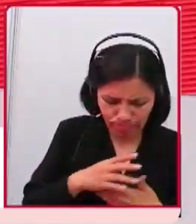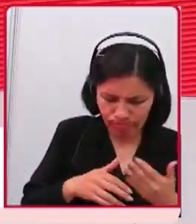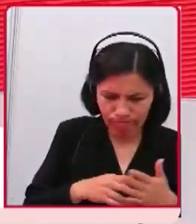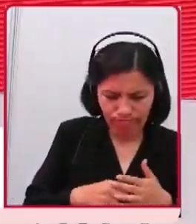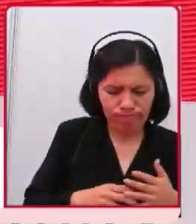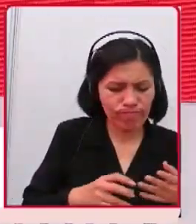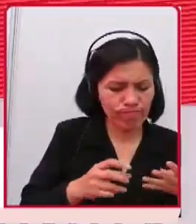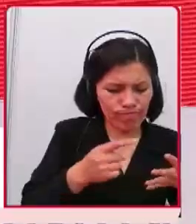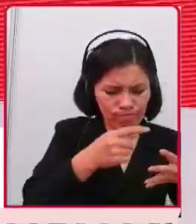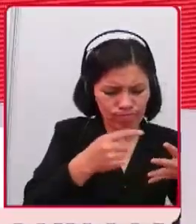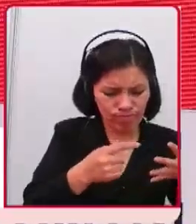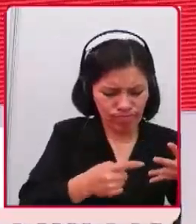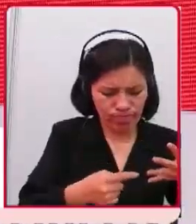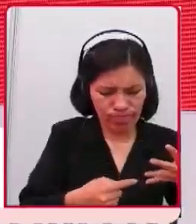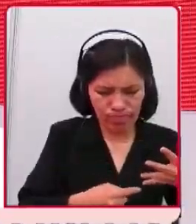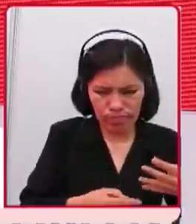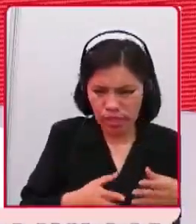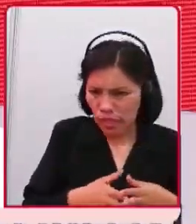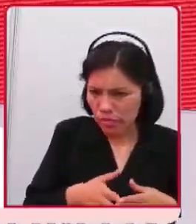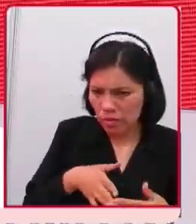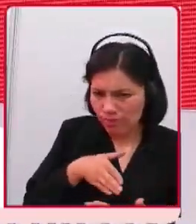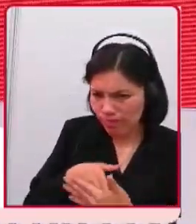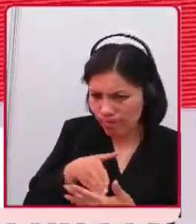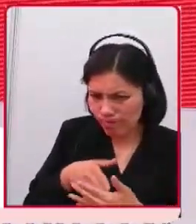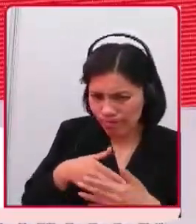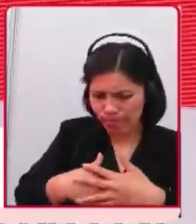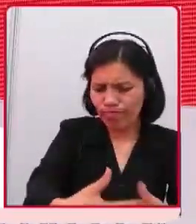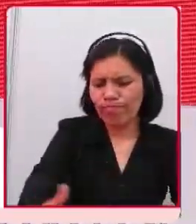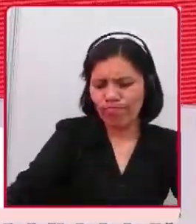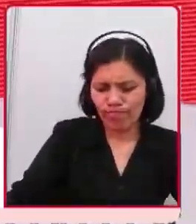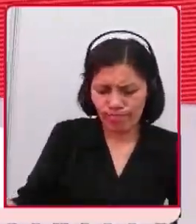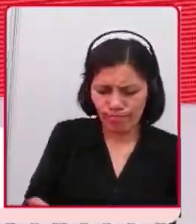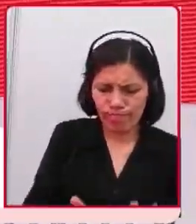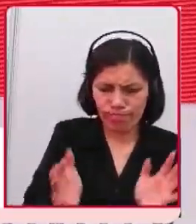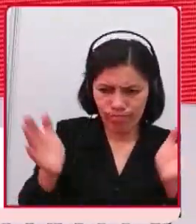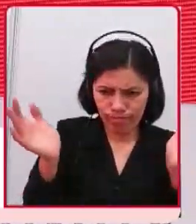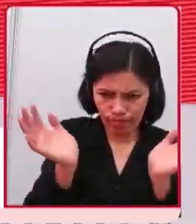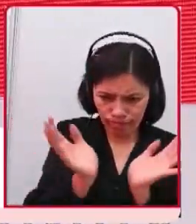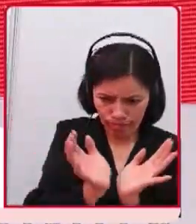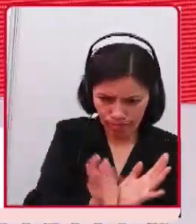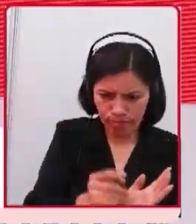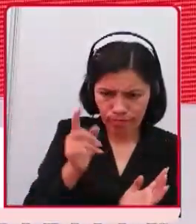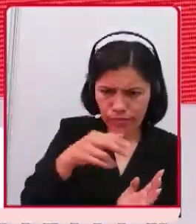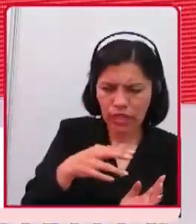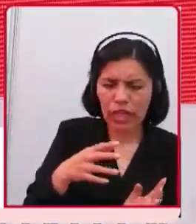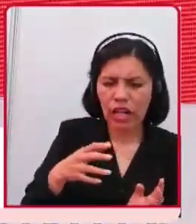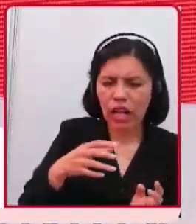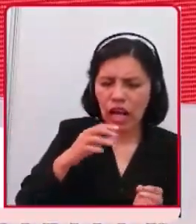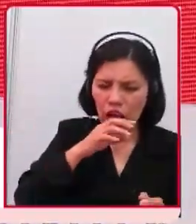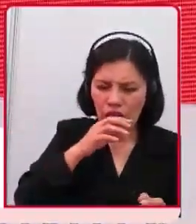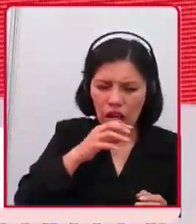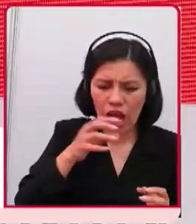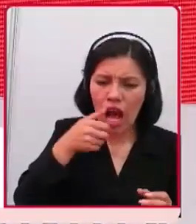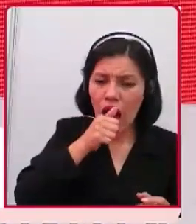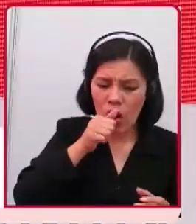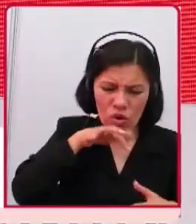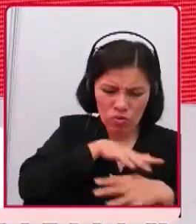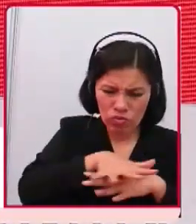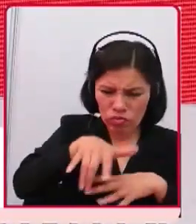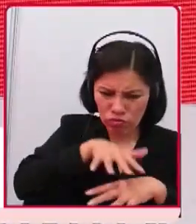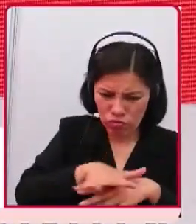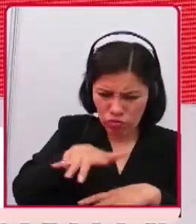al desempeño de los espesadores de relaves y de esa manera, con los resultados y promedios obtenidos del antes y después del evento de